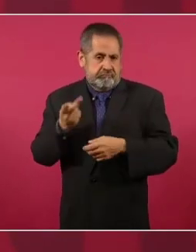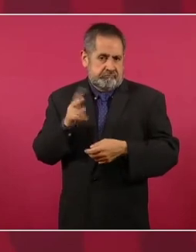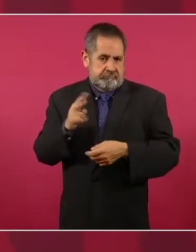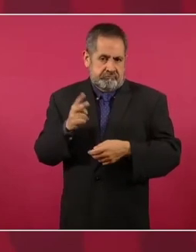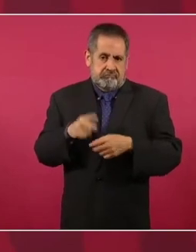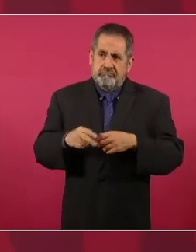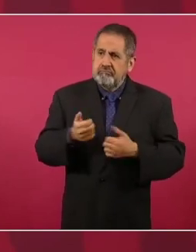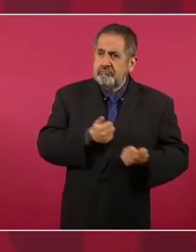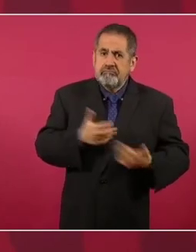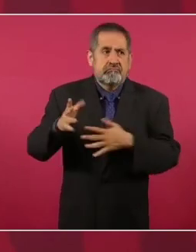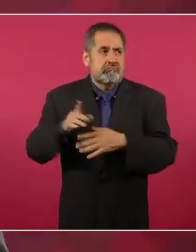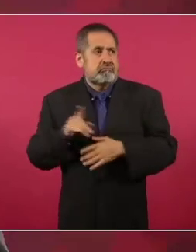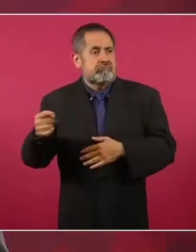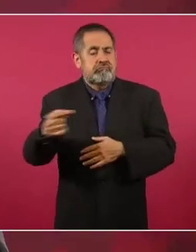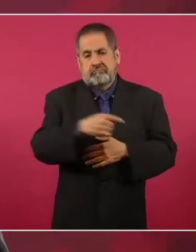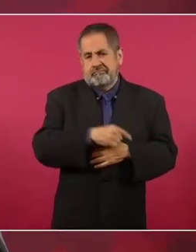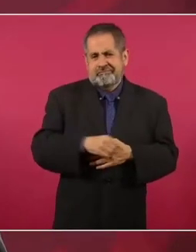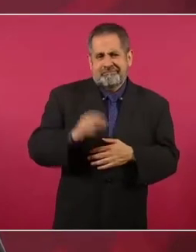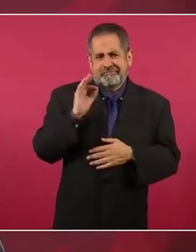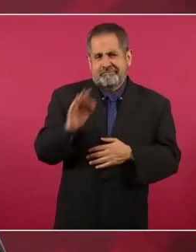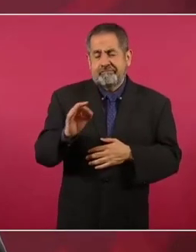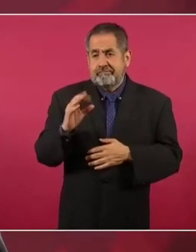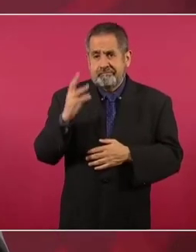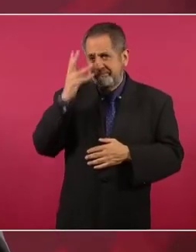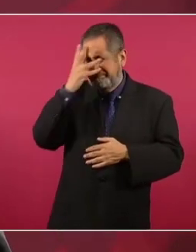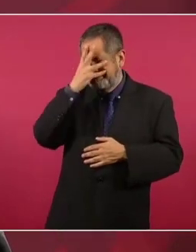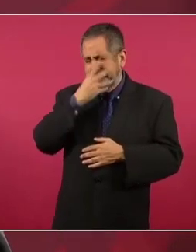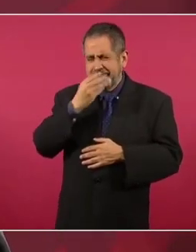región, que es un paraíso.